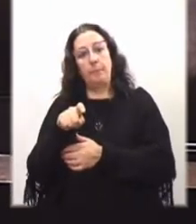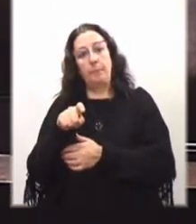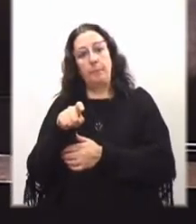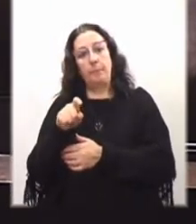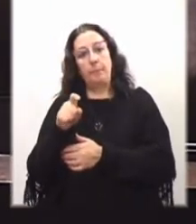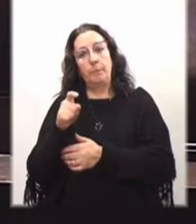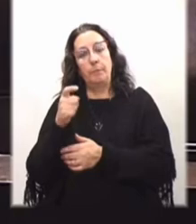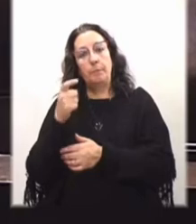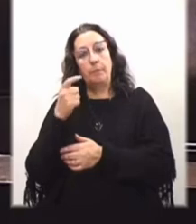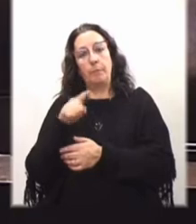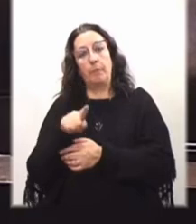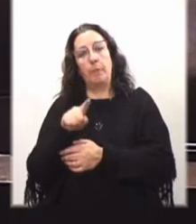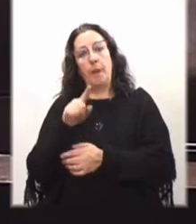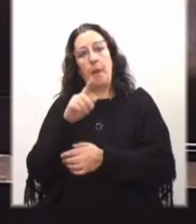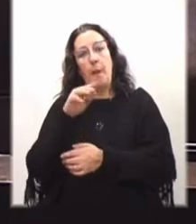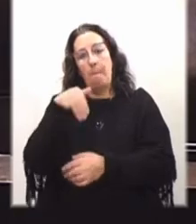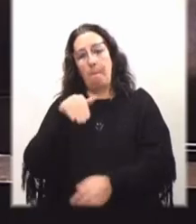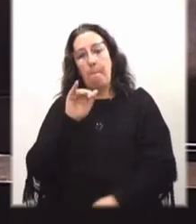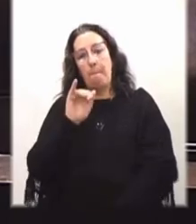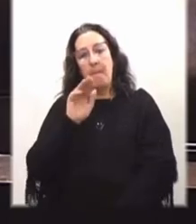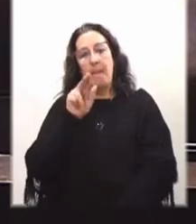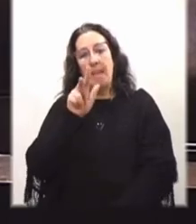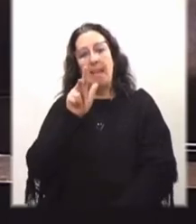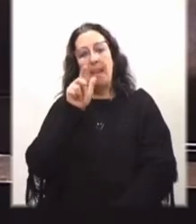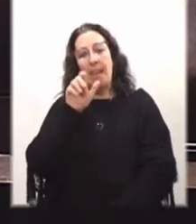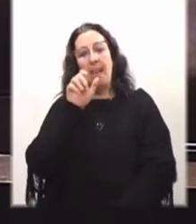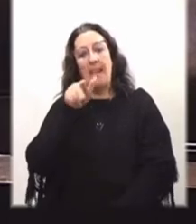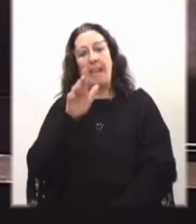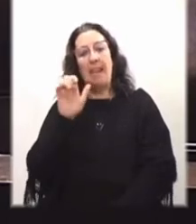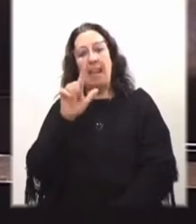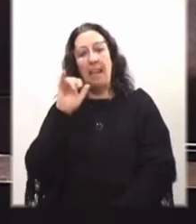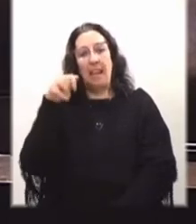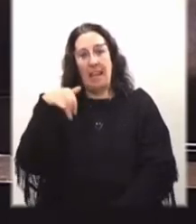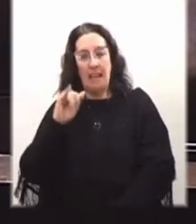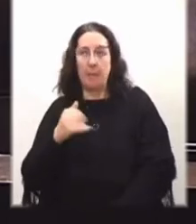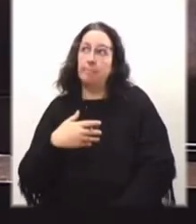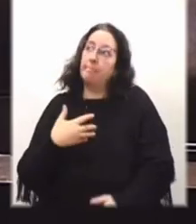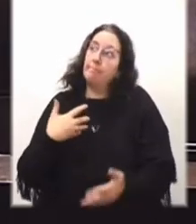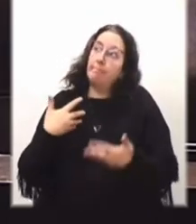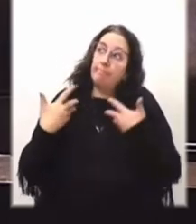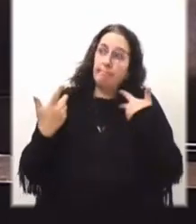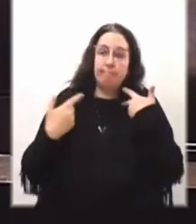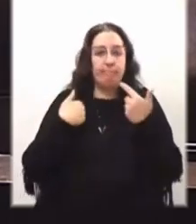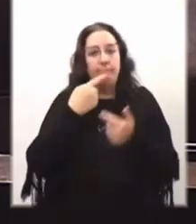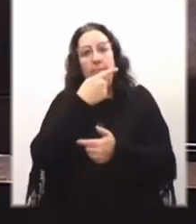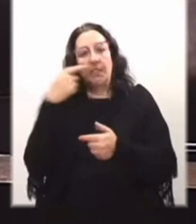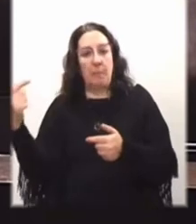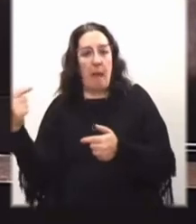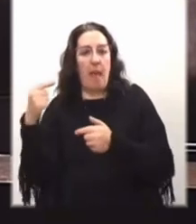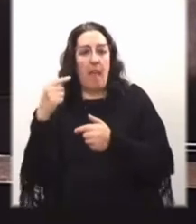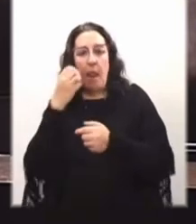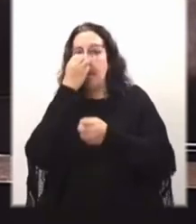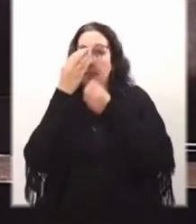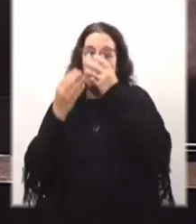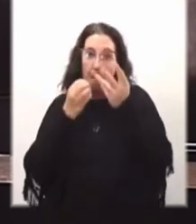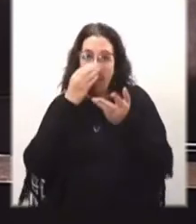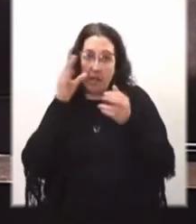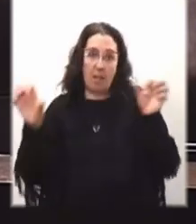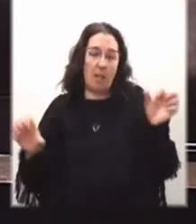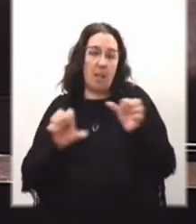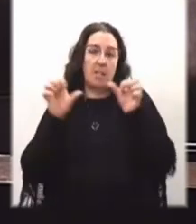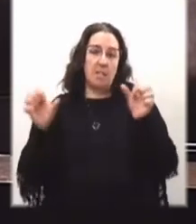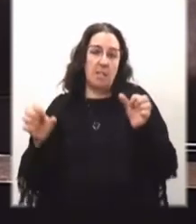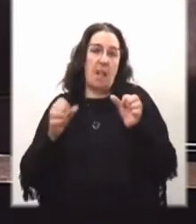fue de Felipe Michelini, inspirado en la Semana de la Primavera que hacía Bellas Artes en los